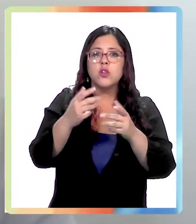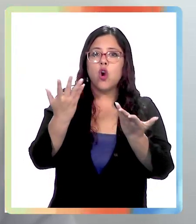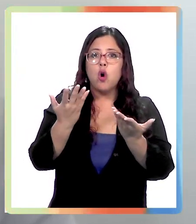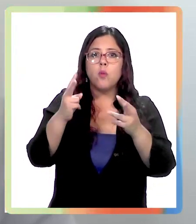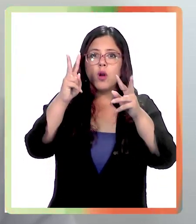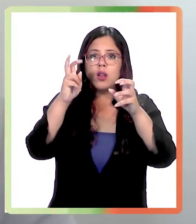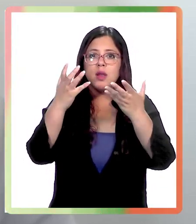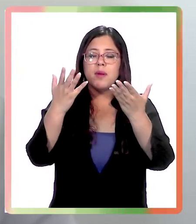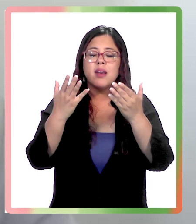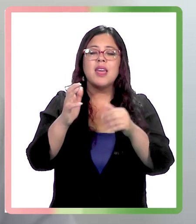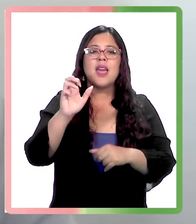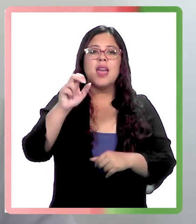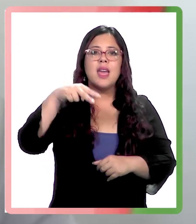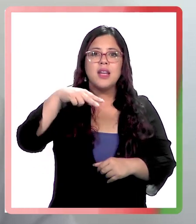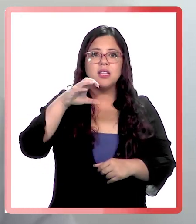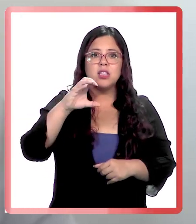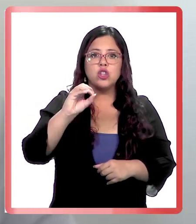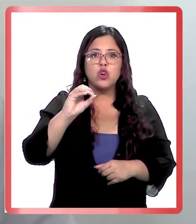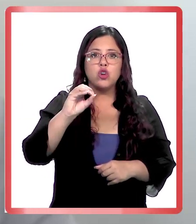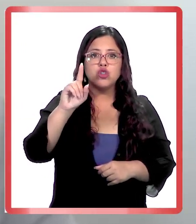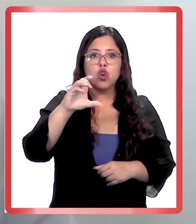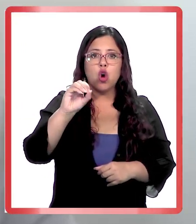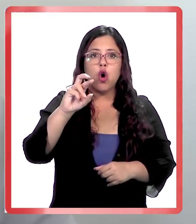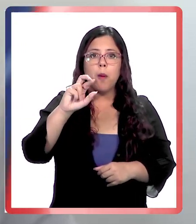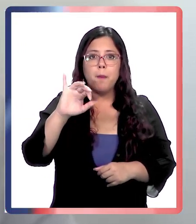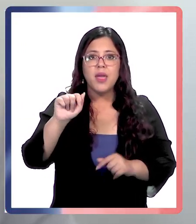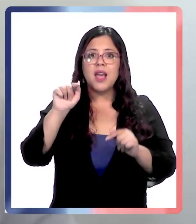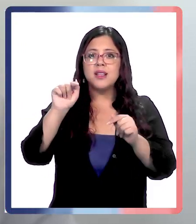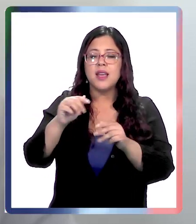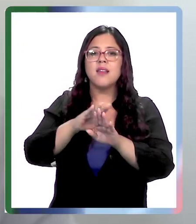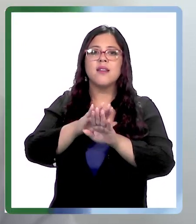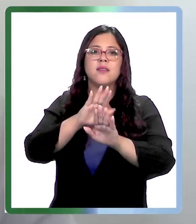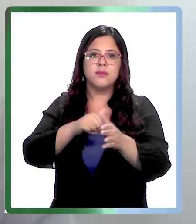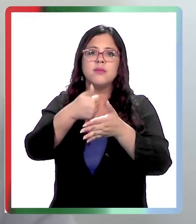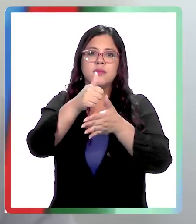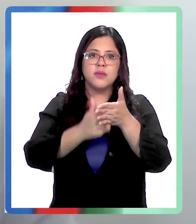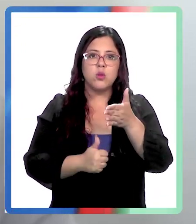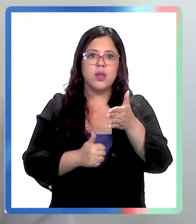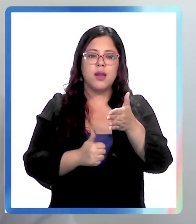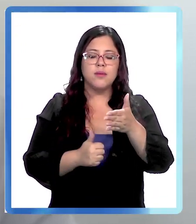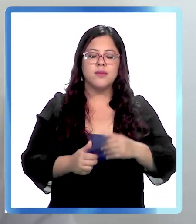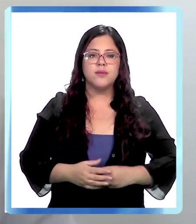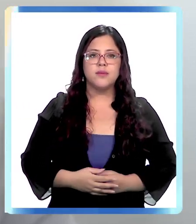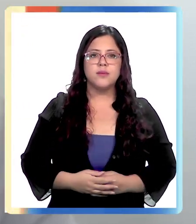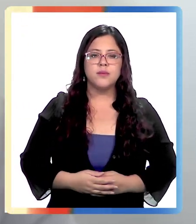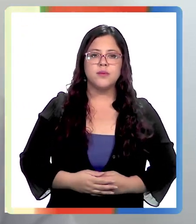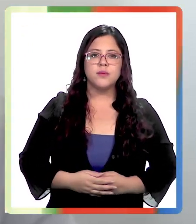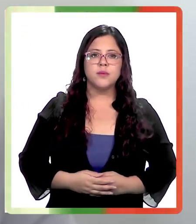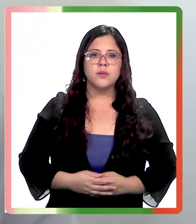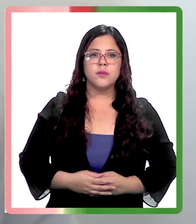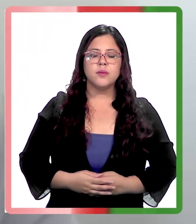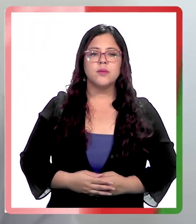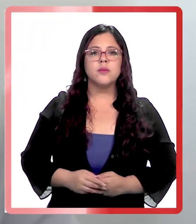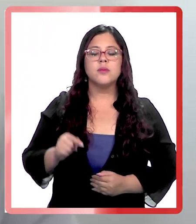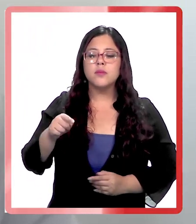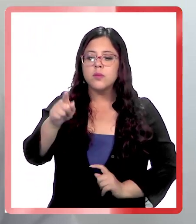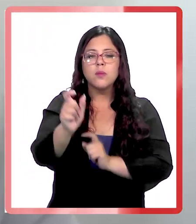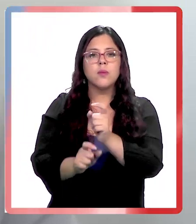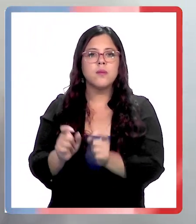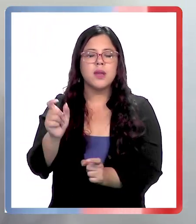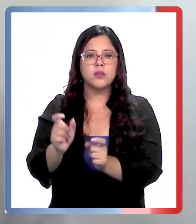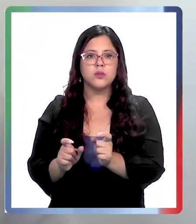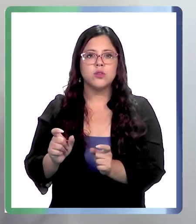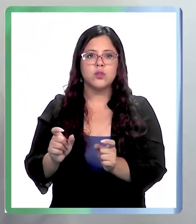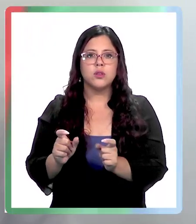vía endoscópica y se evitan una cirugía con resección de colon. Y aquellos